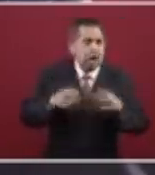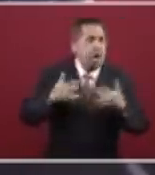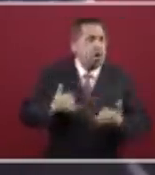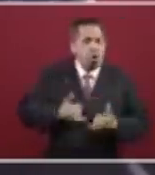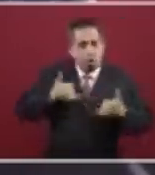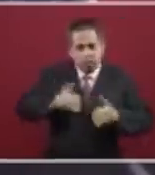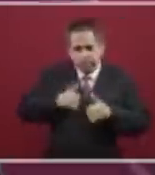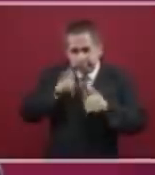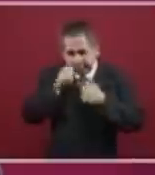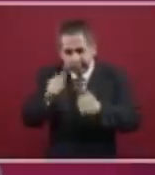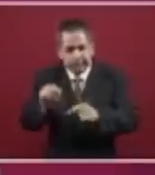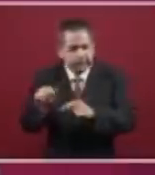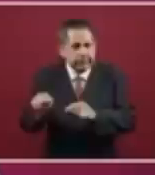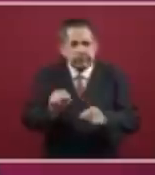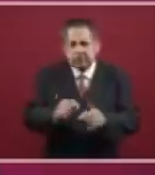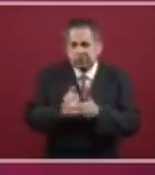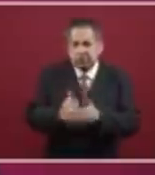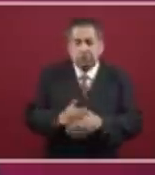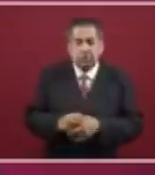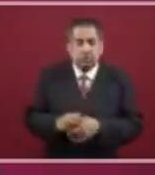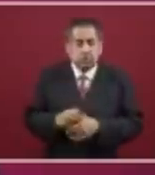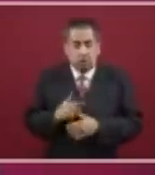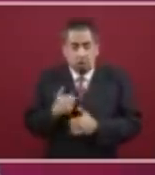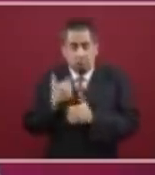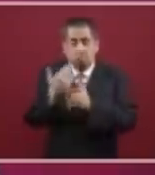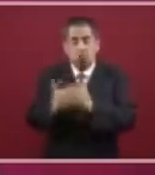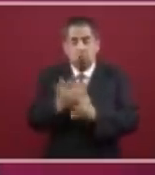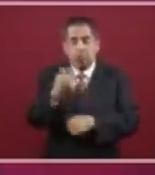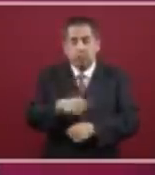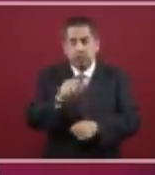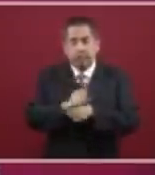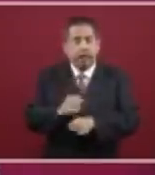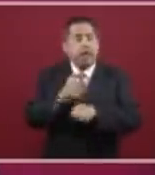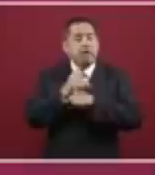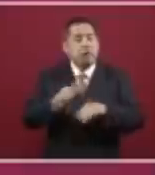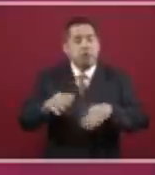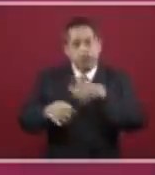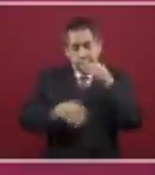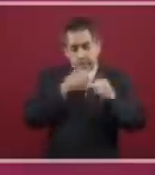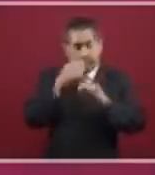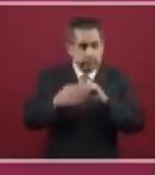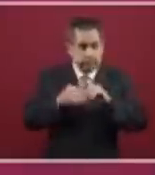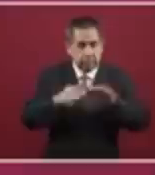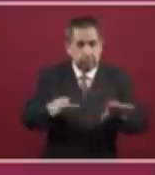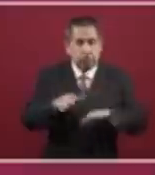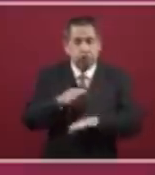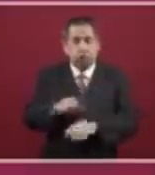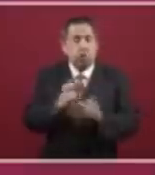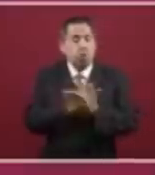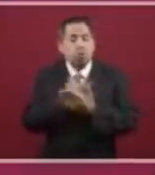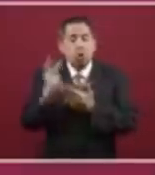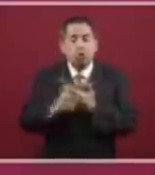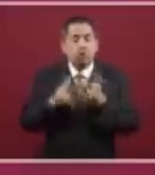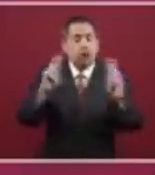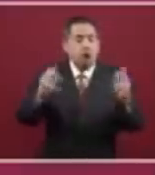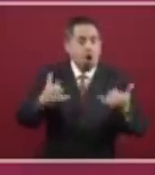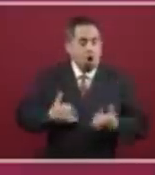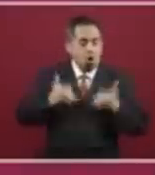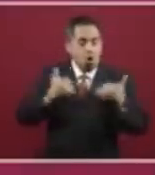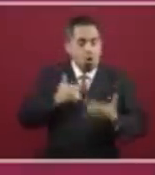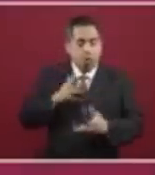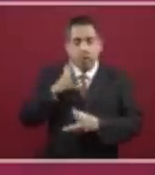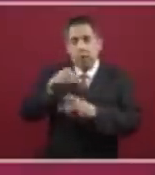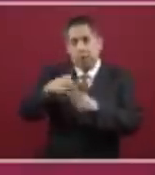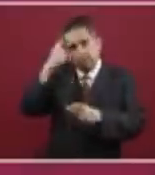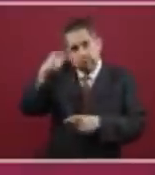jóvenes. La semana próxima les vamos a dar un informe del programa Jóvenes Construyendo el